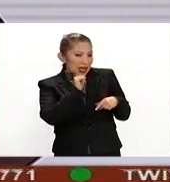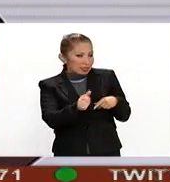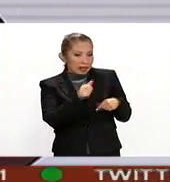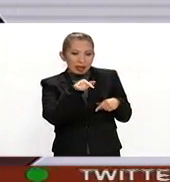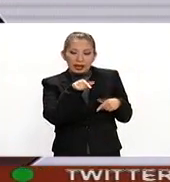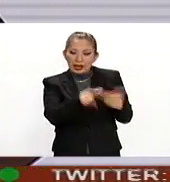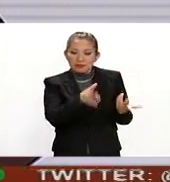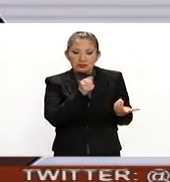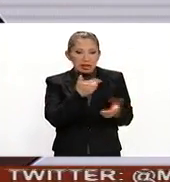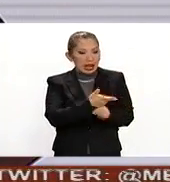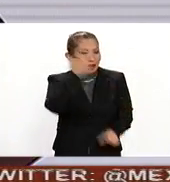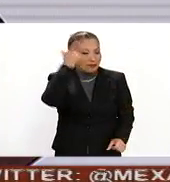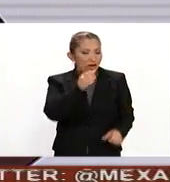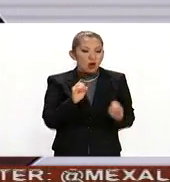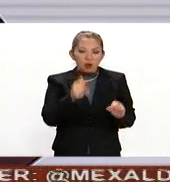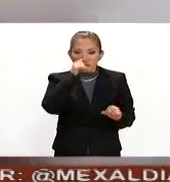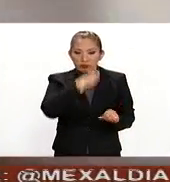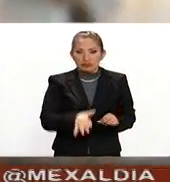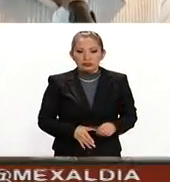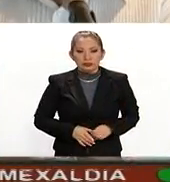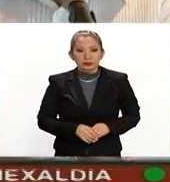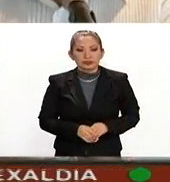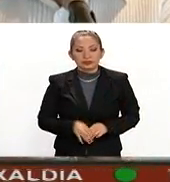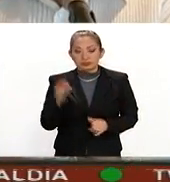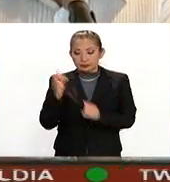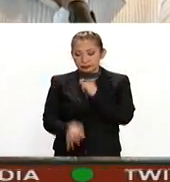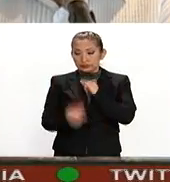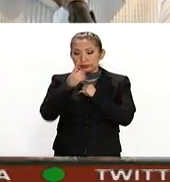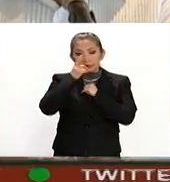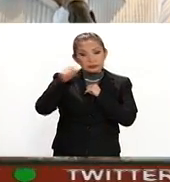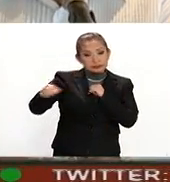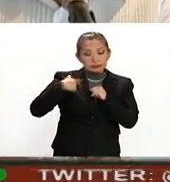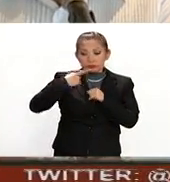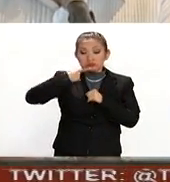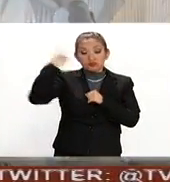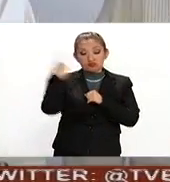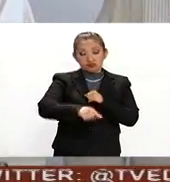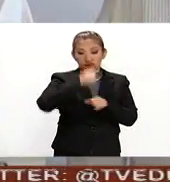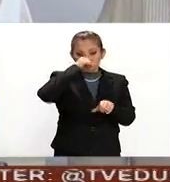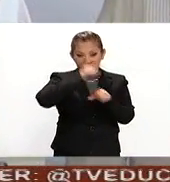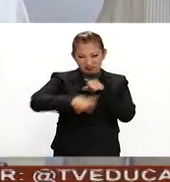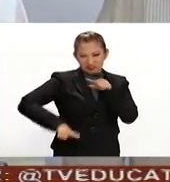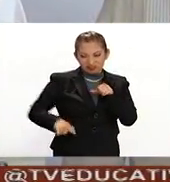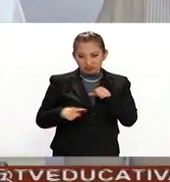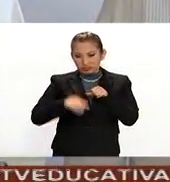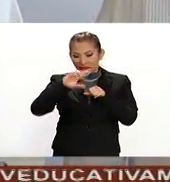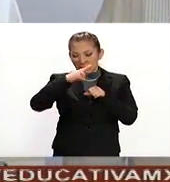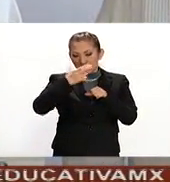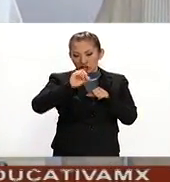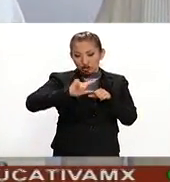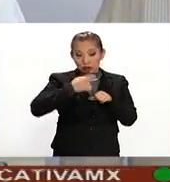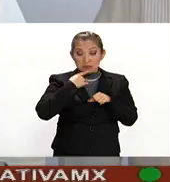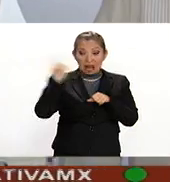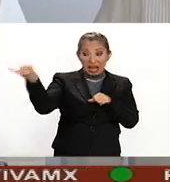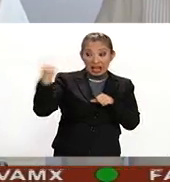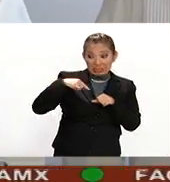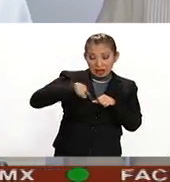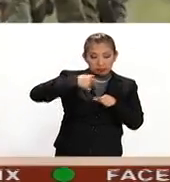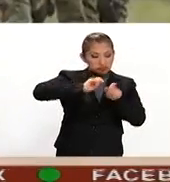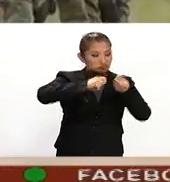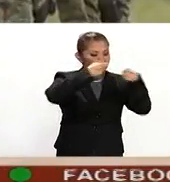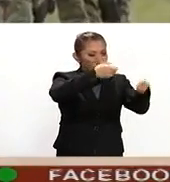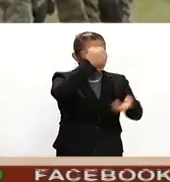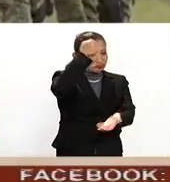cometido delitos graves ni violentos. Por último, señaló que por instrucciones del secretario de Gobernación Miguel Ángel Osorio Chong, se